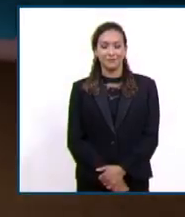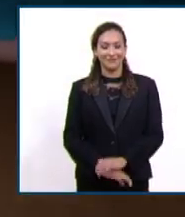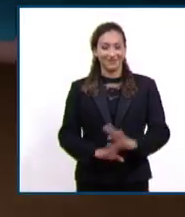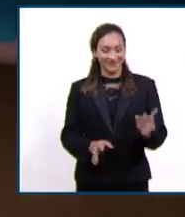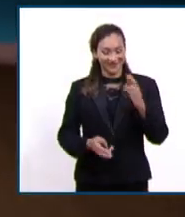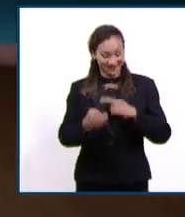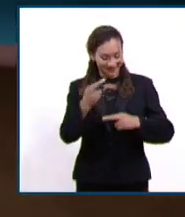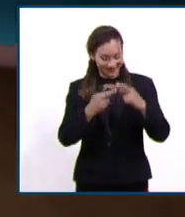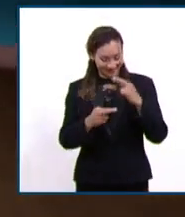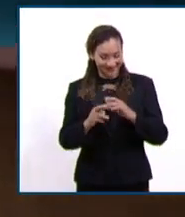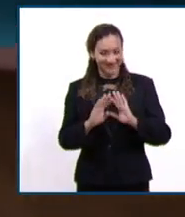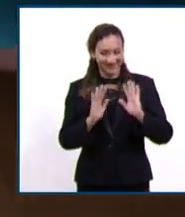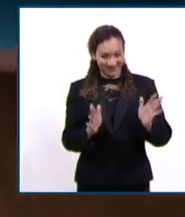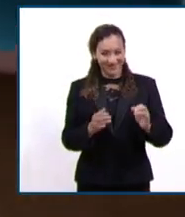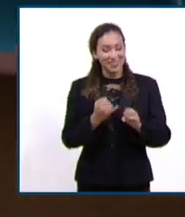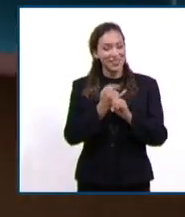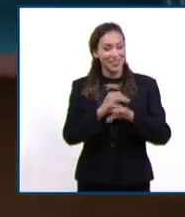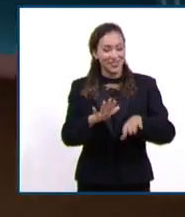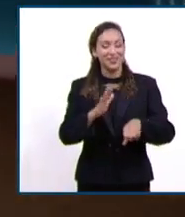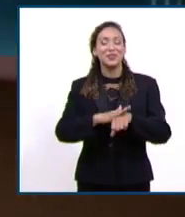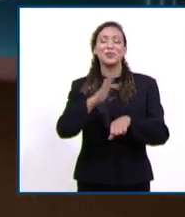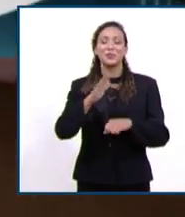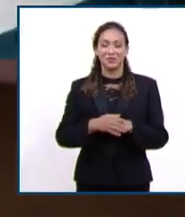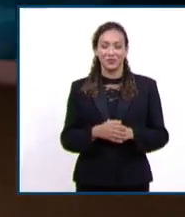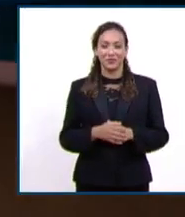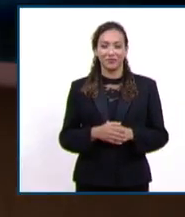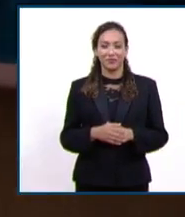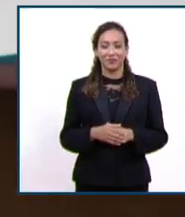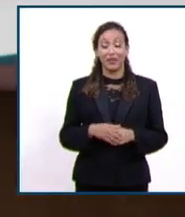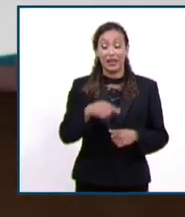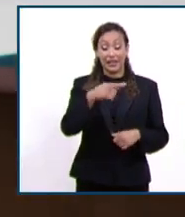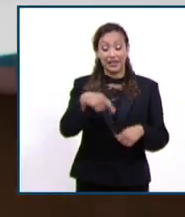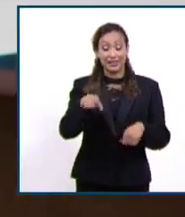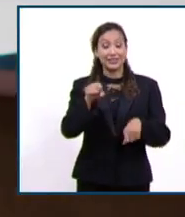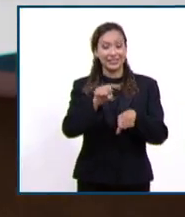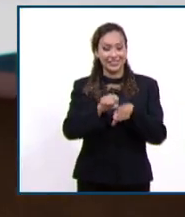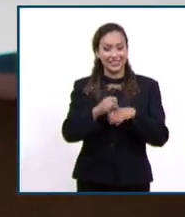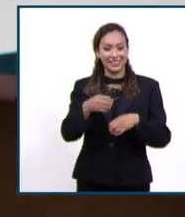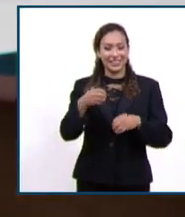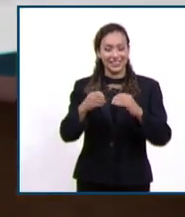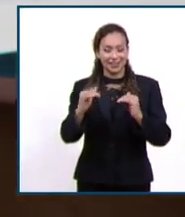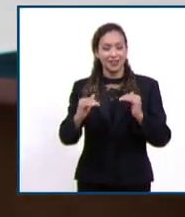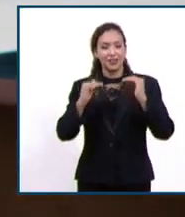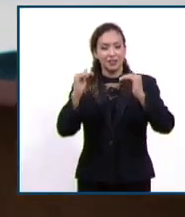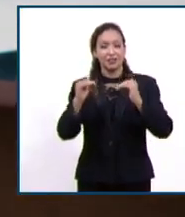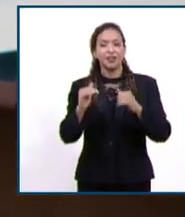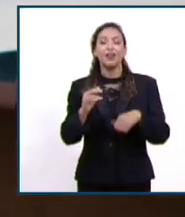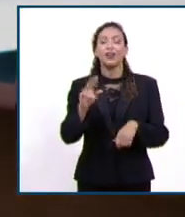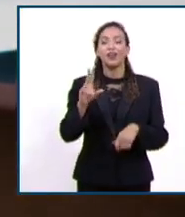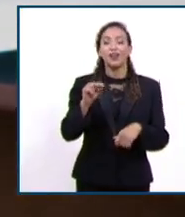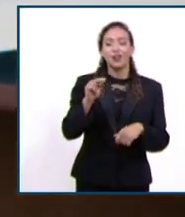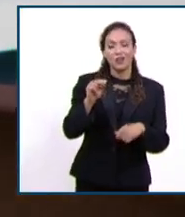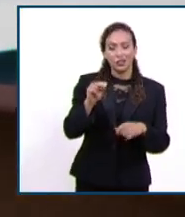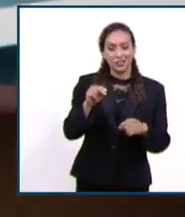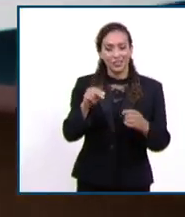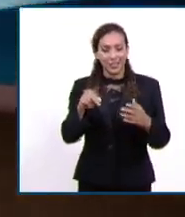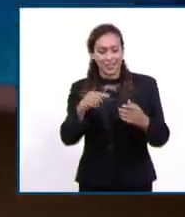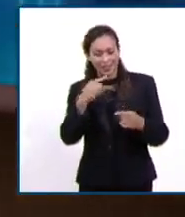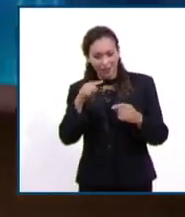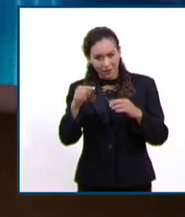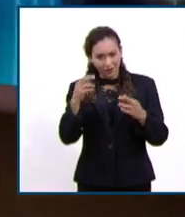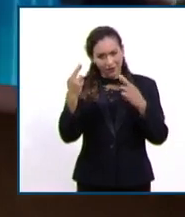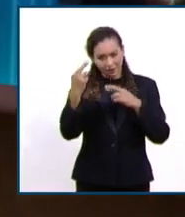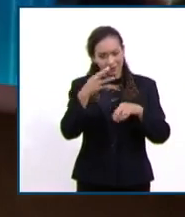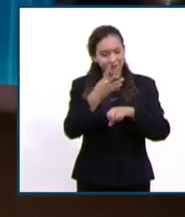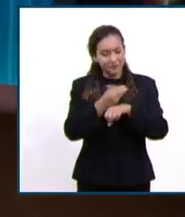Ya estamos de vuelta con más información. En su sesión de esta semana, la Sala Superior resolvió 80 medios de impugnación, algunos de